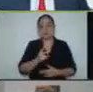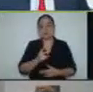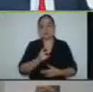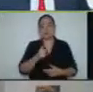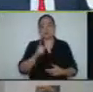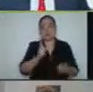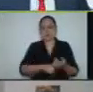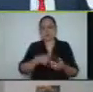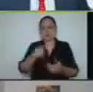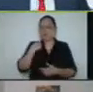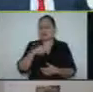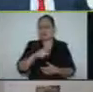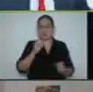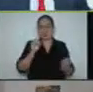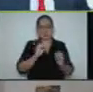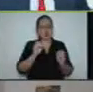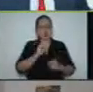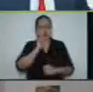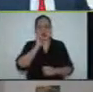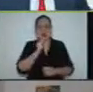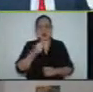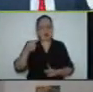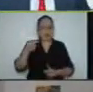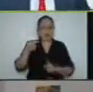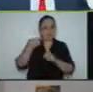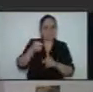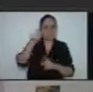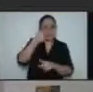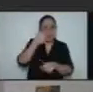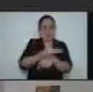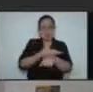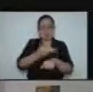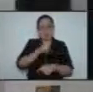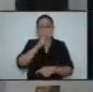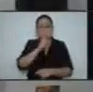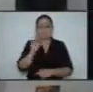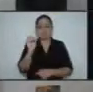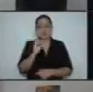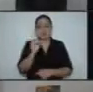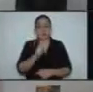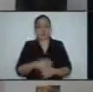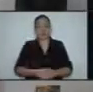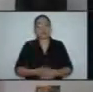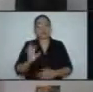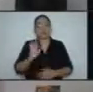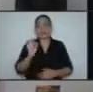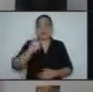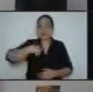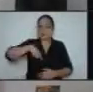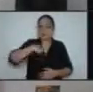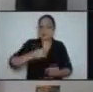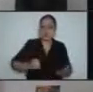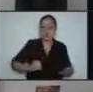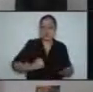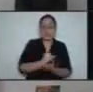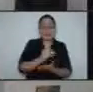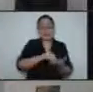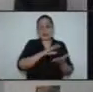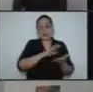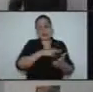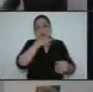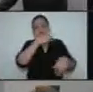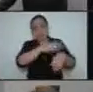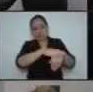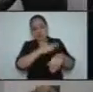denuncia, no fue objeto de la litis, y me parece que de hacerlo de esta manera estaríamos